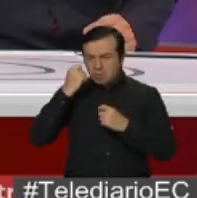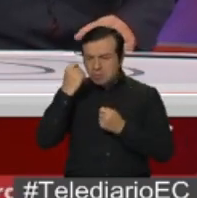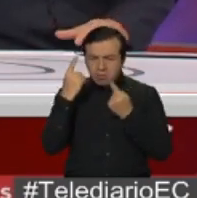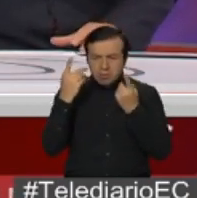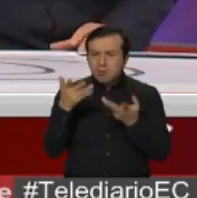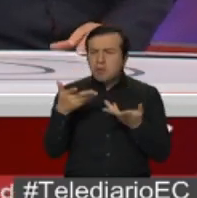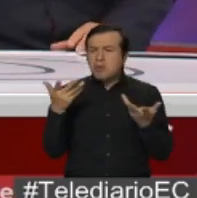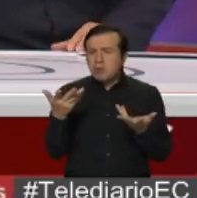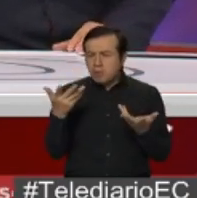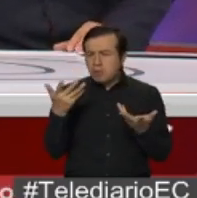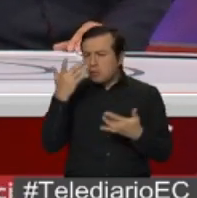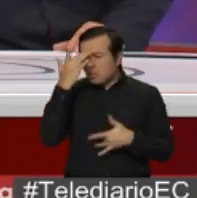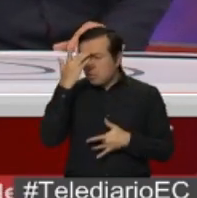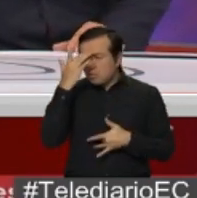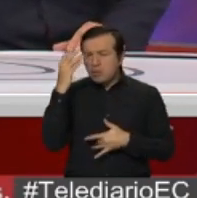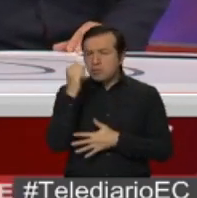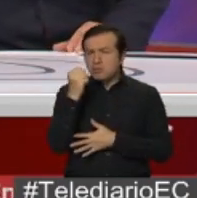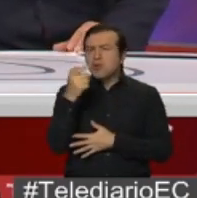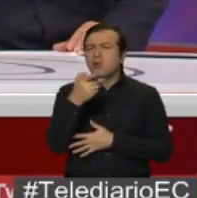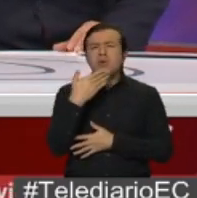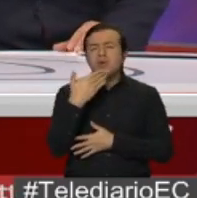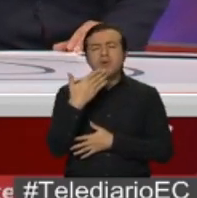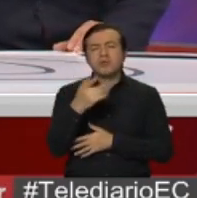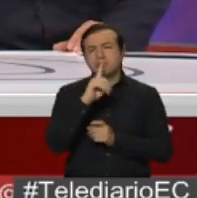manera esta enfermedad